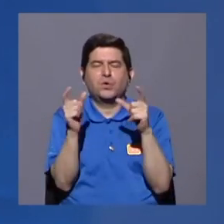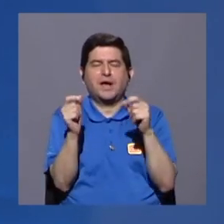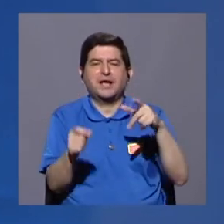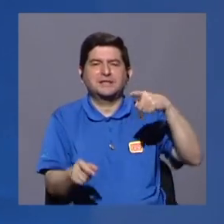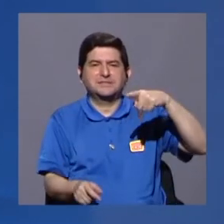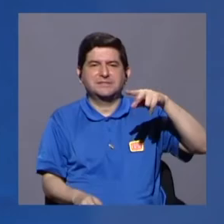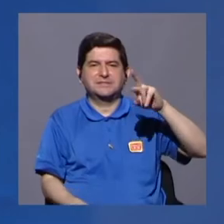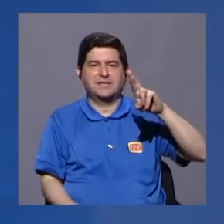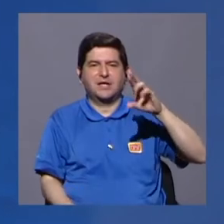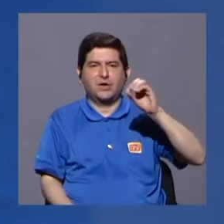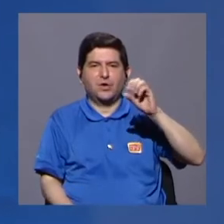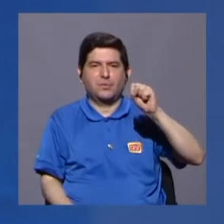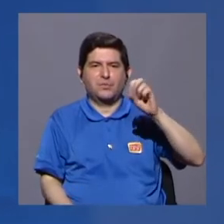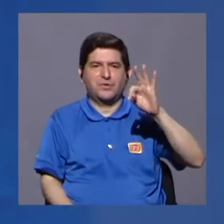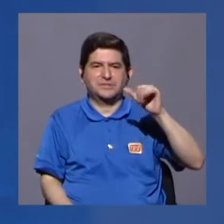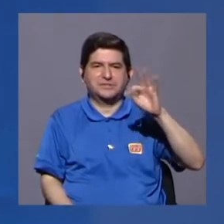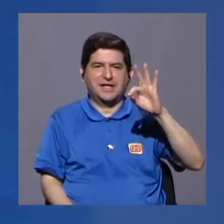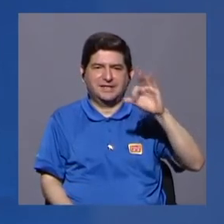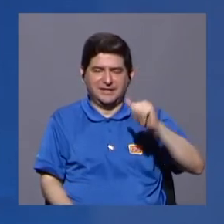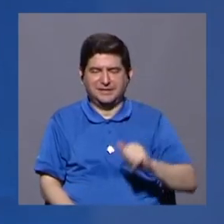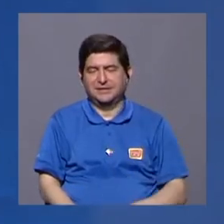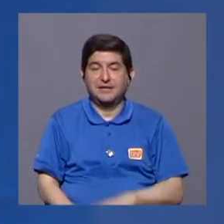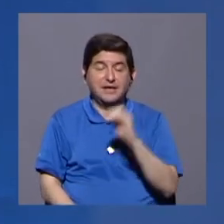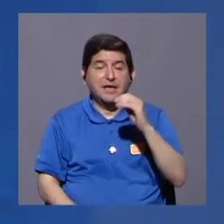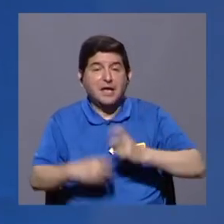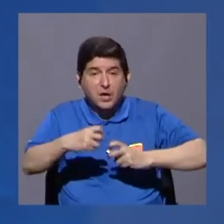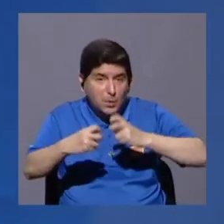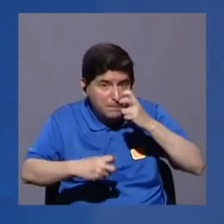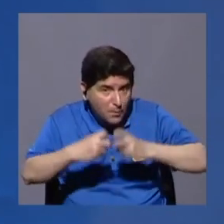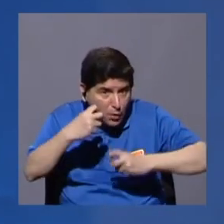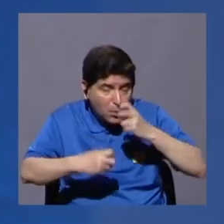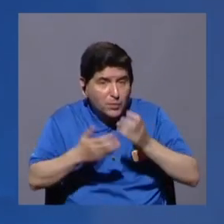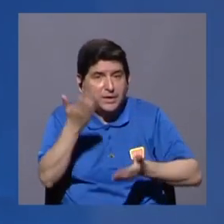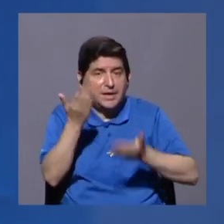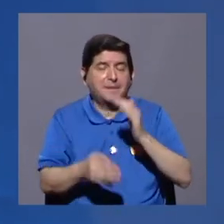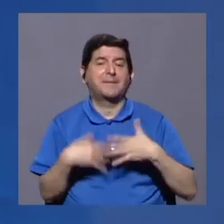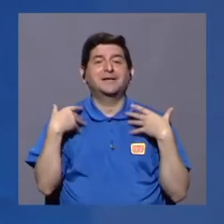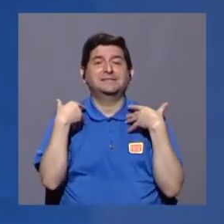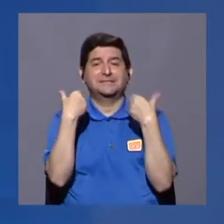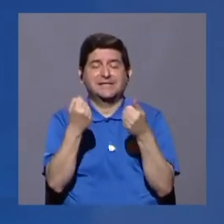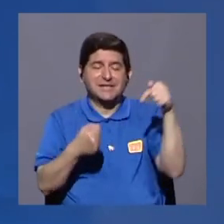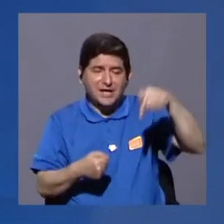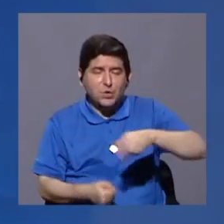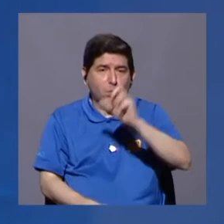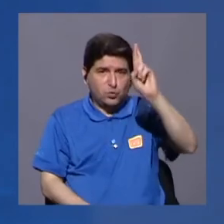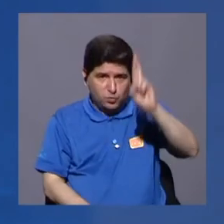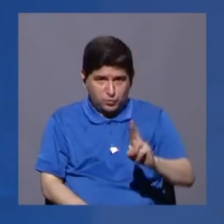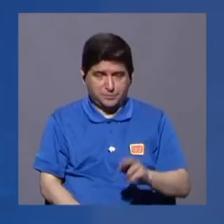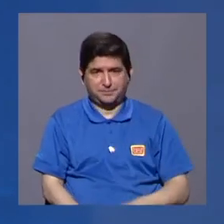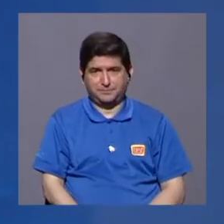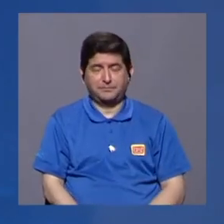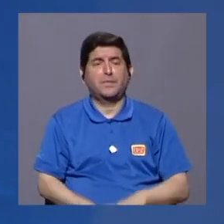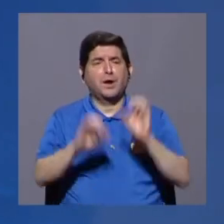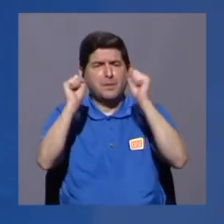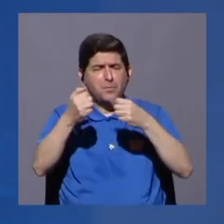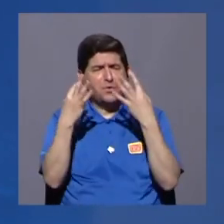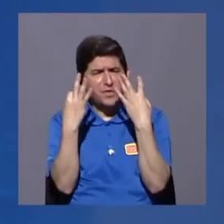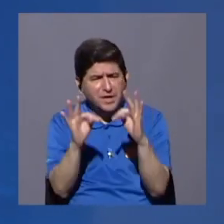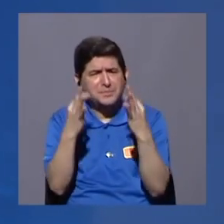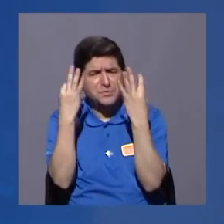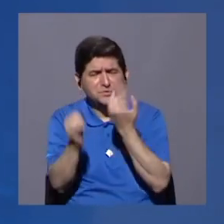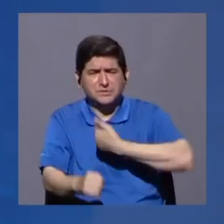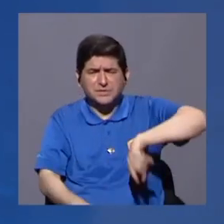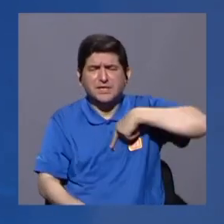probablemente y sondeando problemas de salud acá en costa rica a los que podamos buscarle